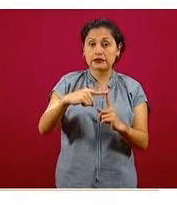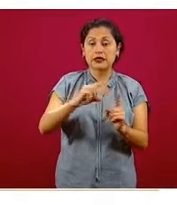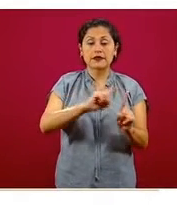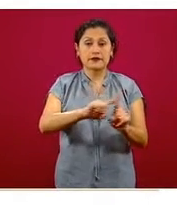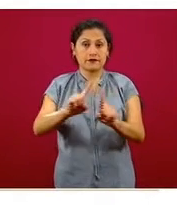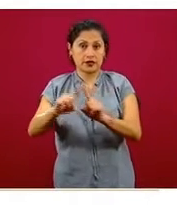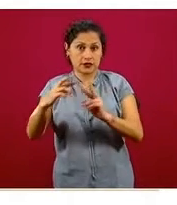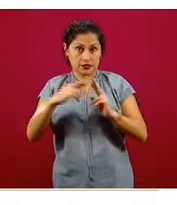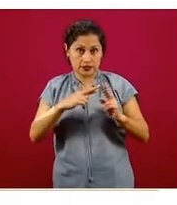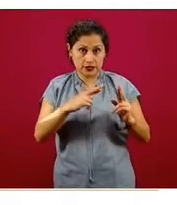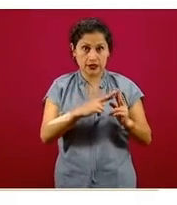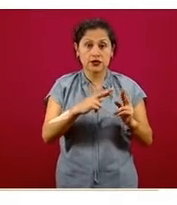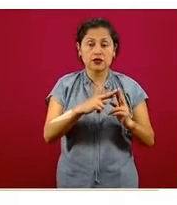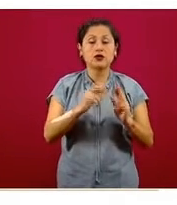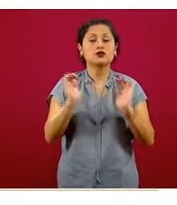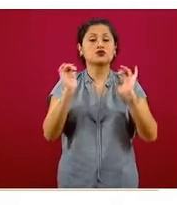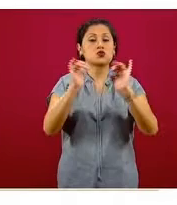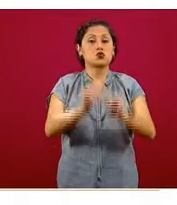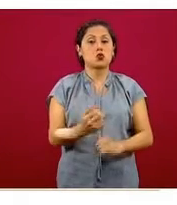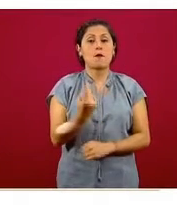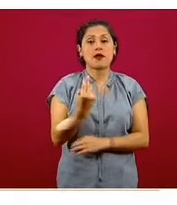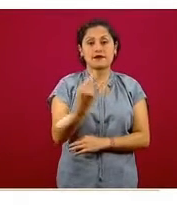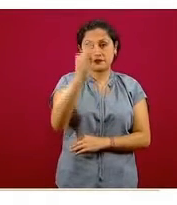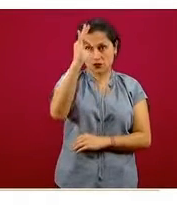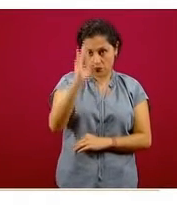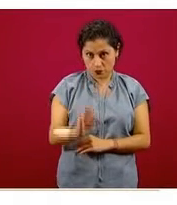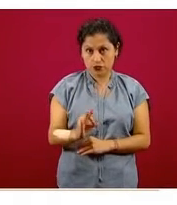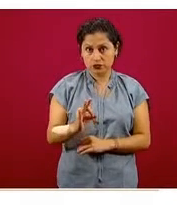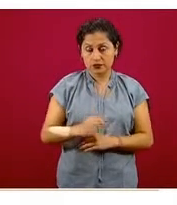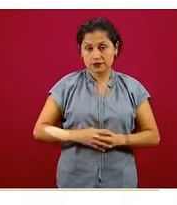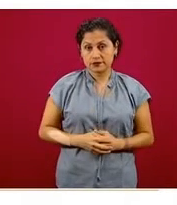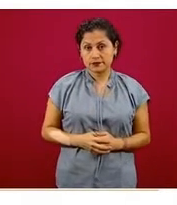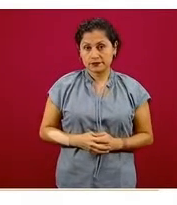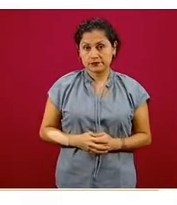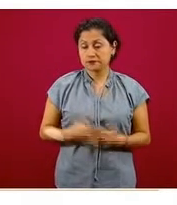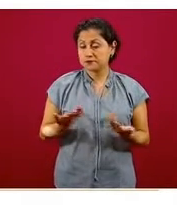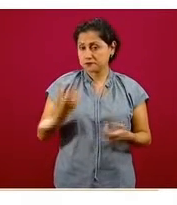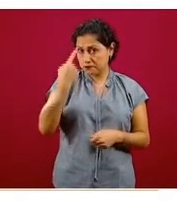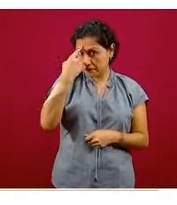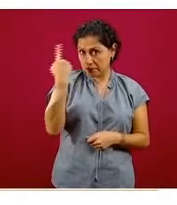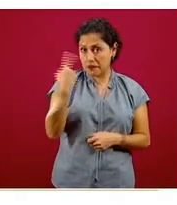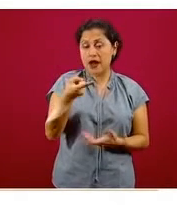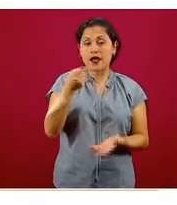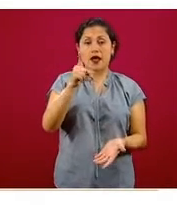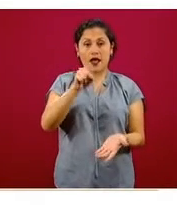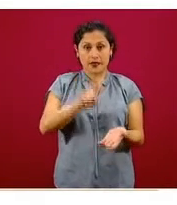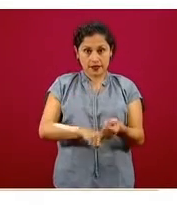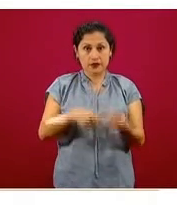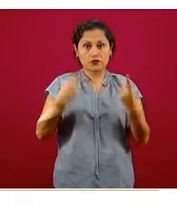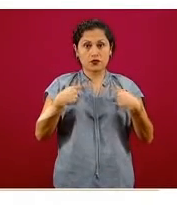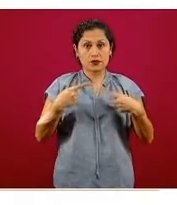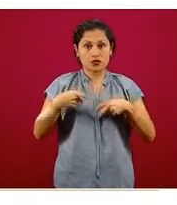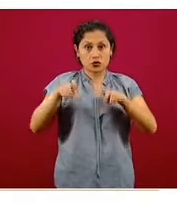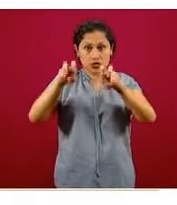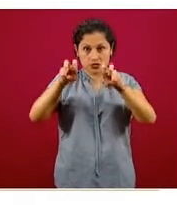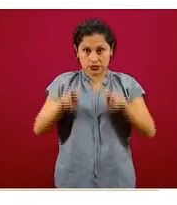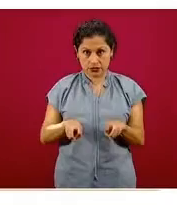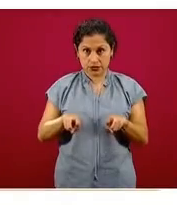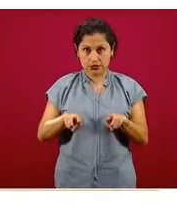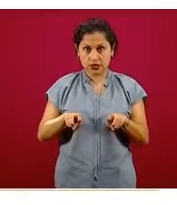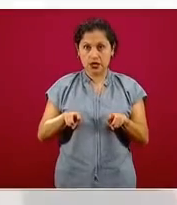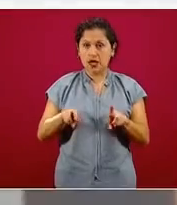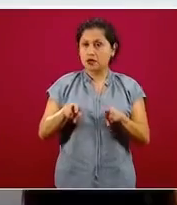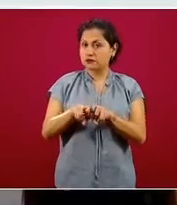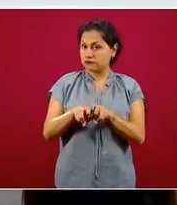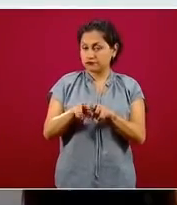denominaciones, 25% también de aforo. La idea es que esto también permita que al interior la gente se pueda sentar de